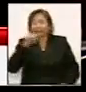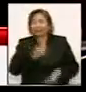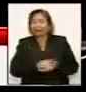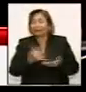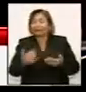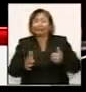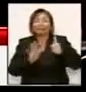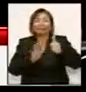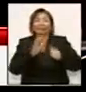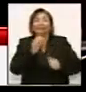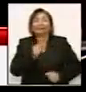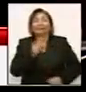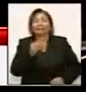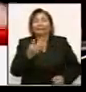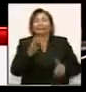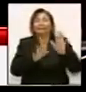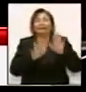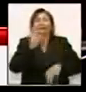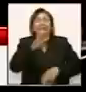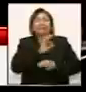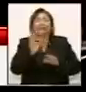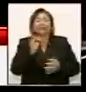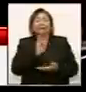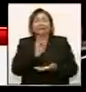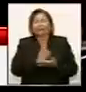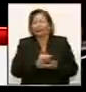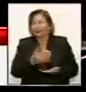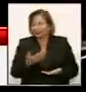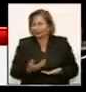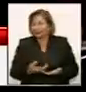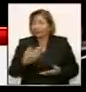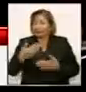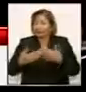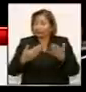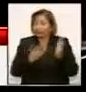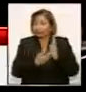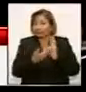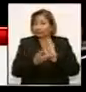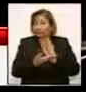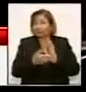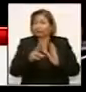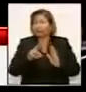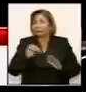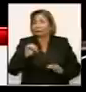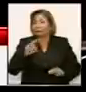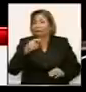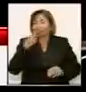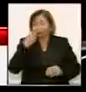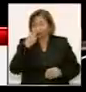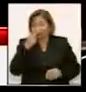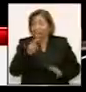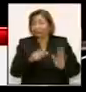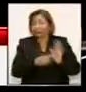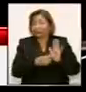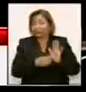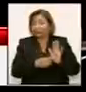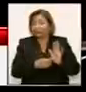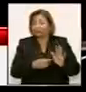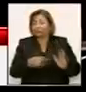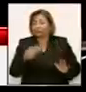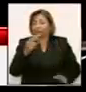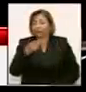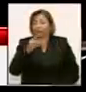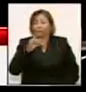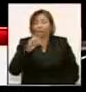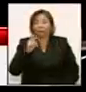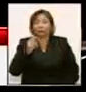hoy en 610 en 15 años sin intereses? Y en los cuadros que ha presentado el señor Ramírez hasta la presidencia, el otro día en un programa de Mavi La